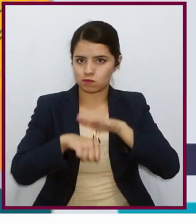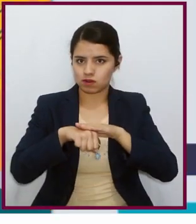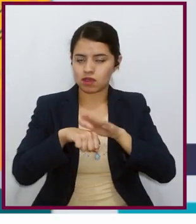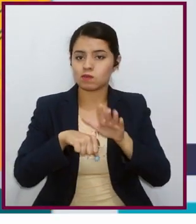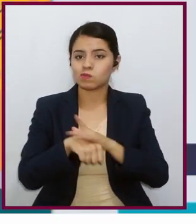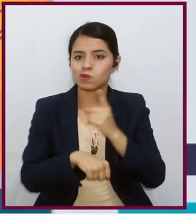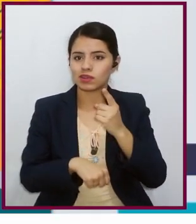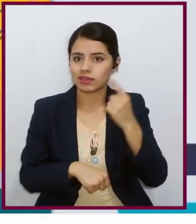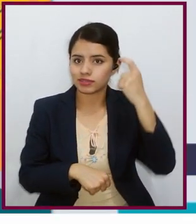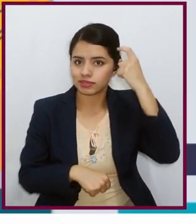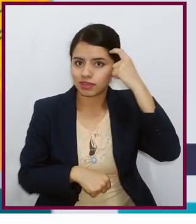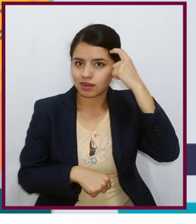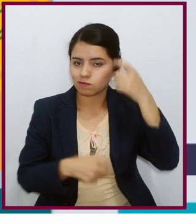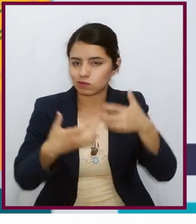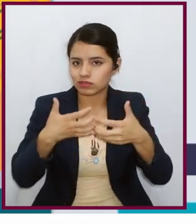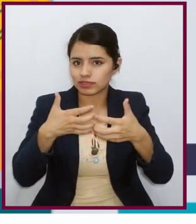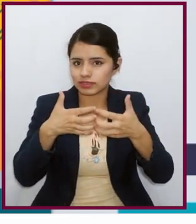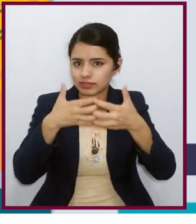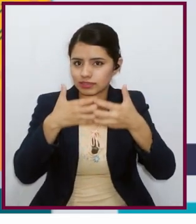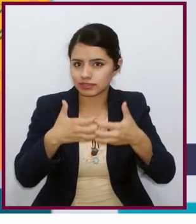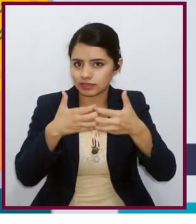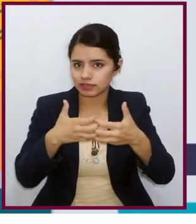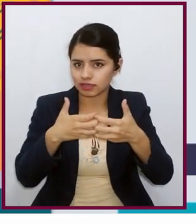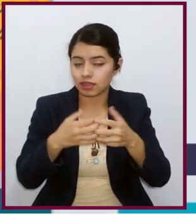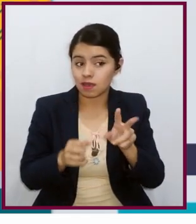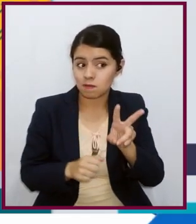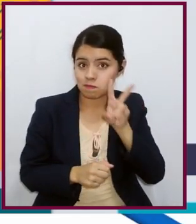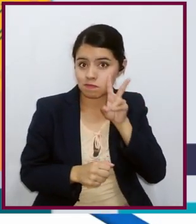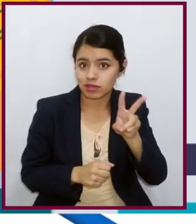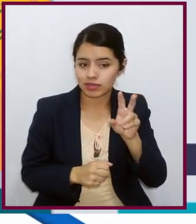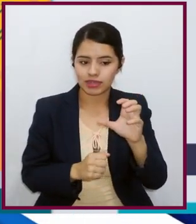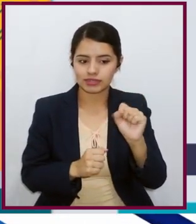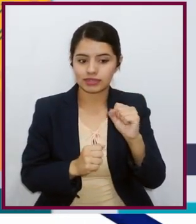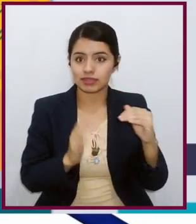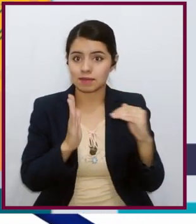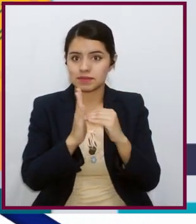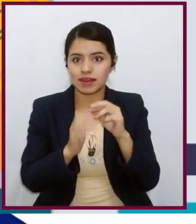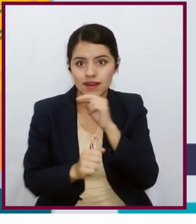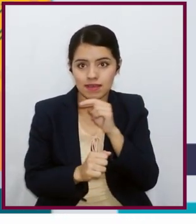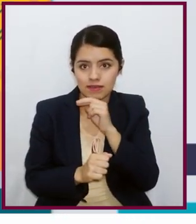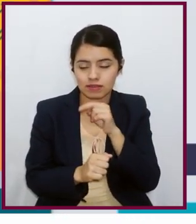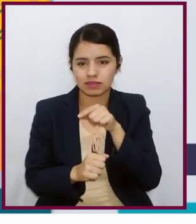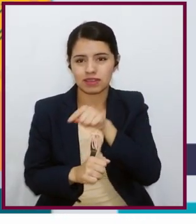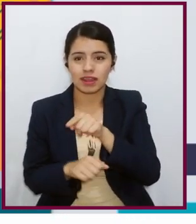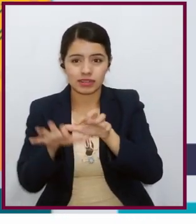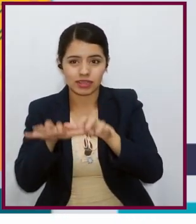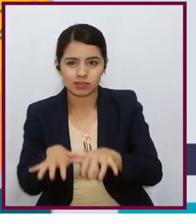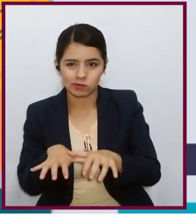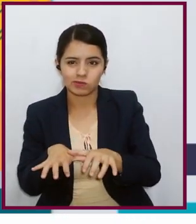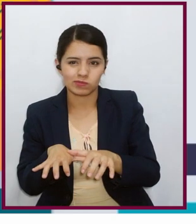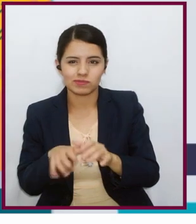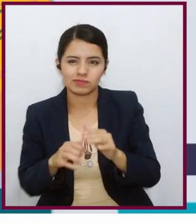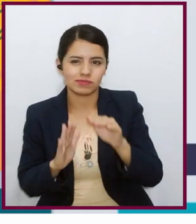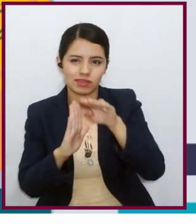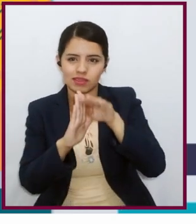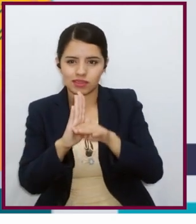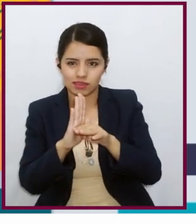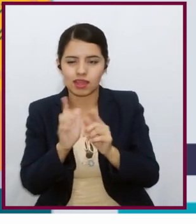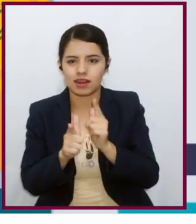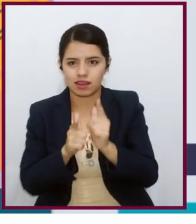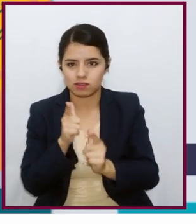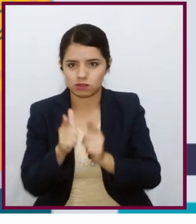la monografía suele tener más información. La infografía es una reducción de la información que suele